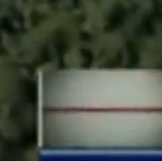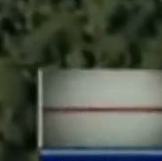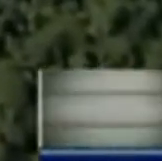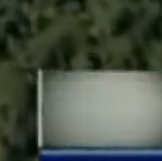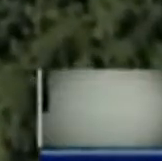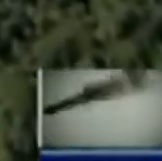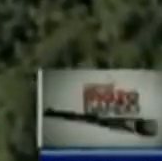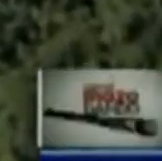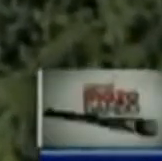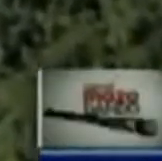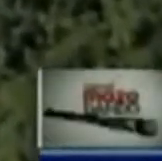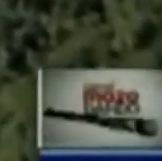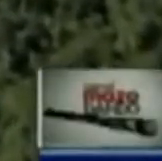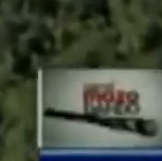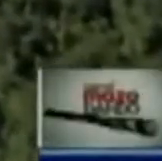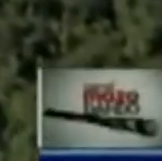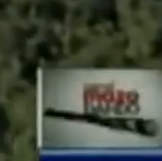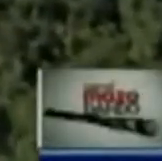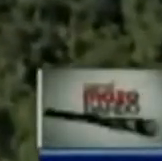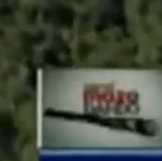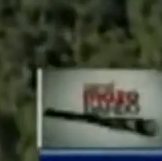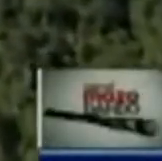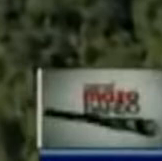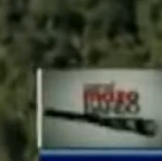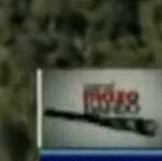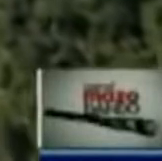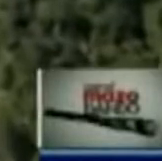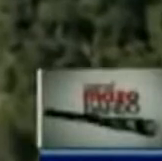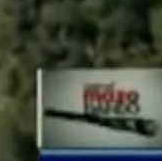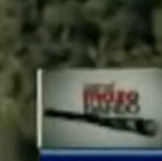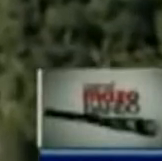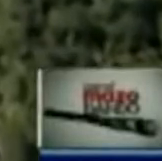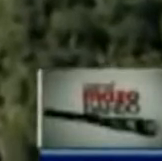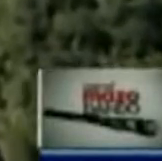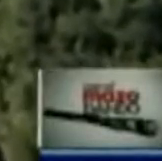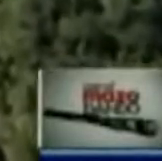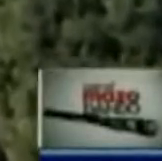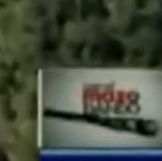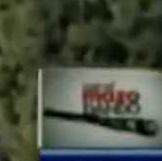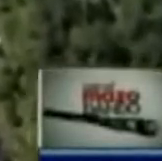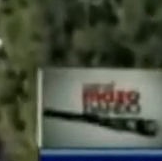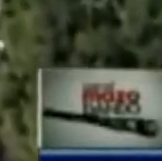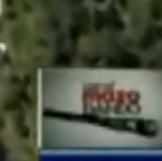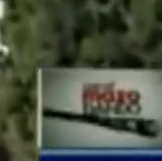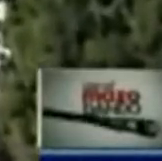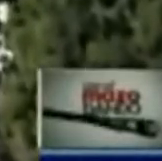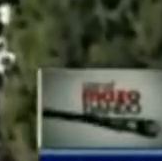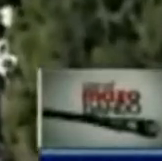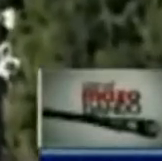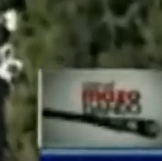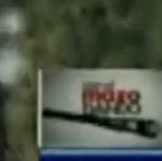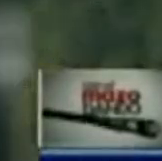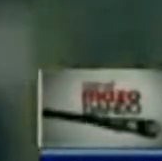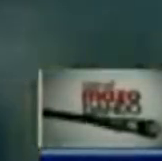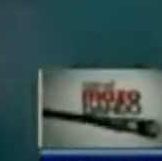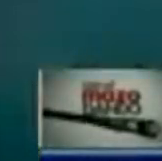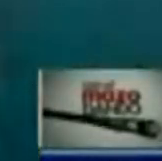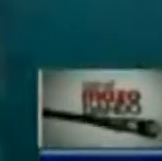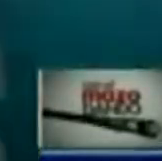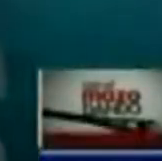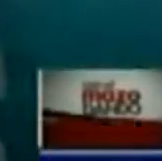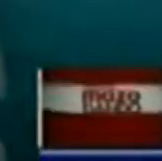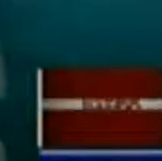madrugada porque Tu bandera nunca más será volteada por los